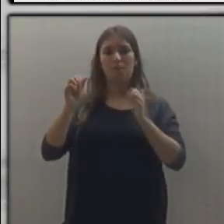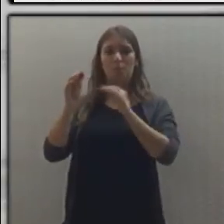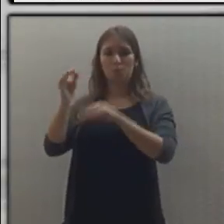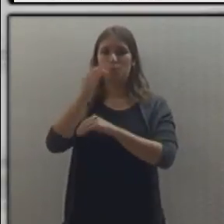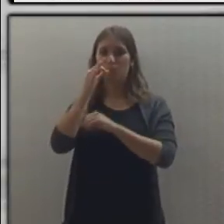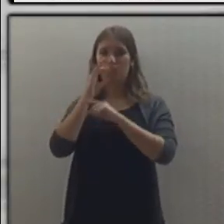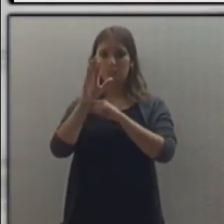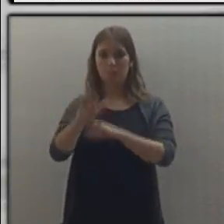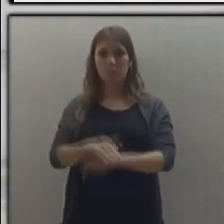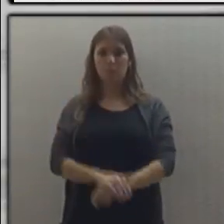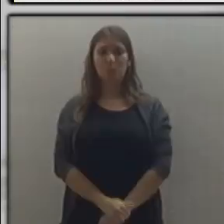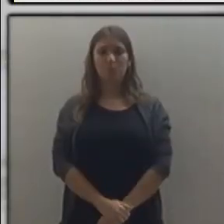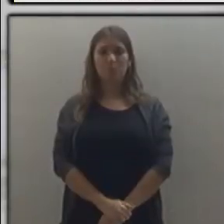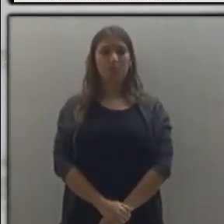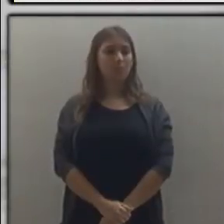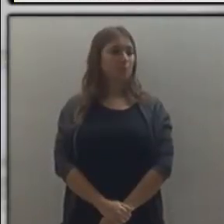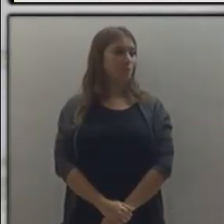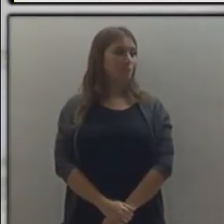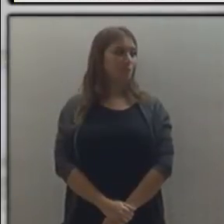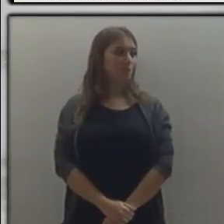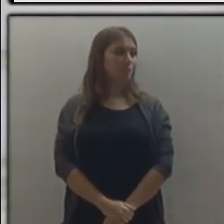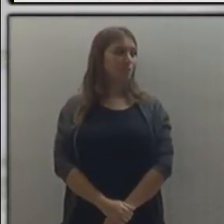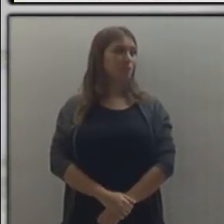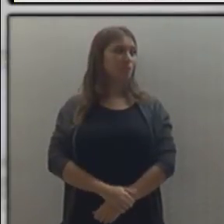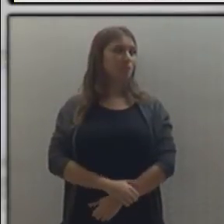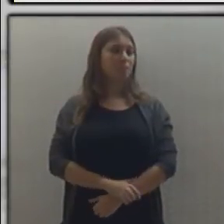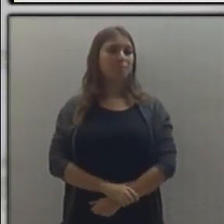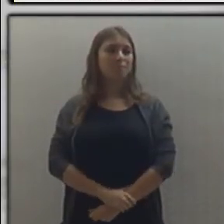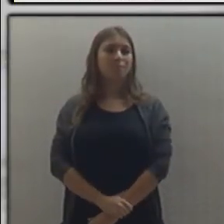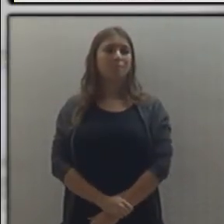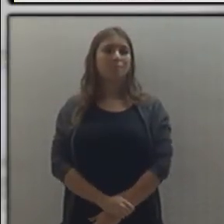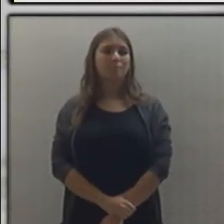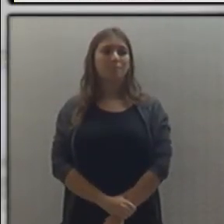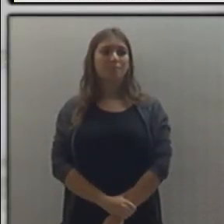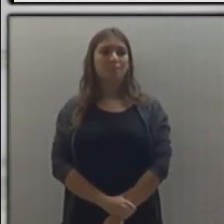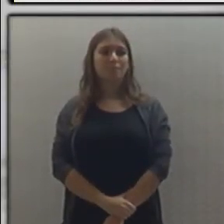presentación. Sí, donde tú quieras.